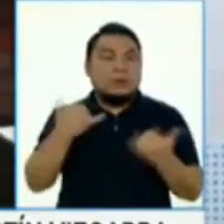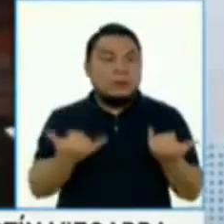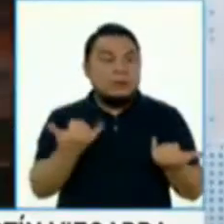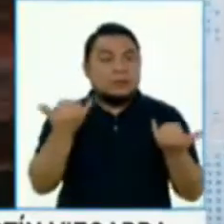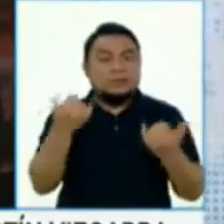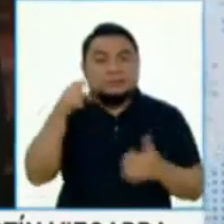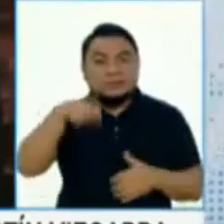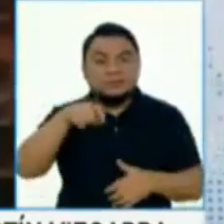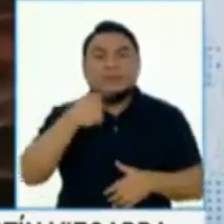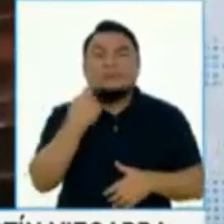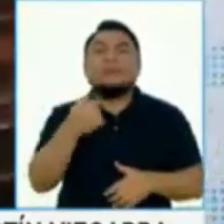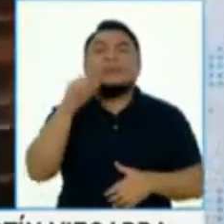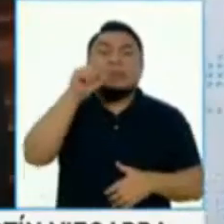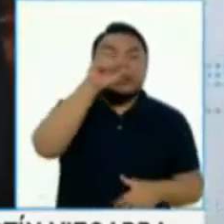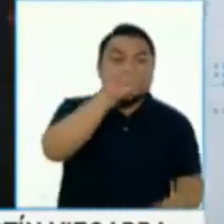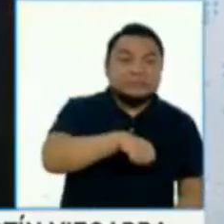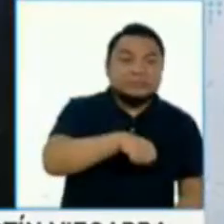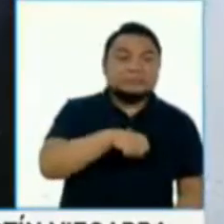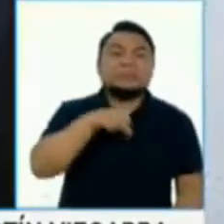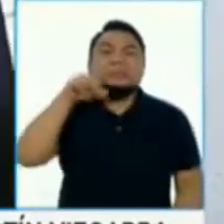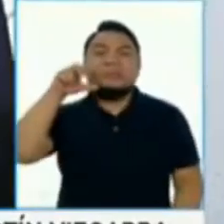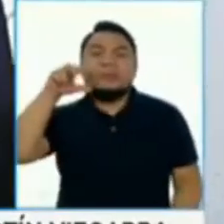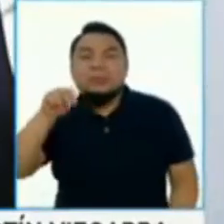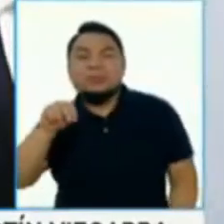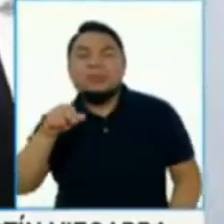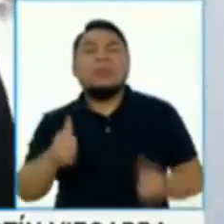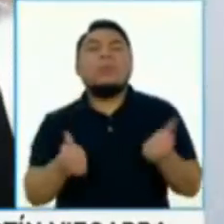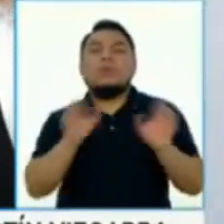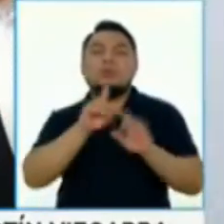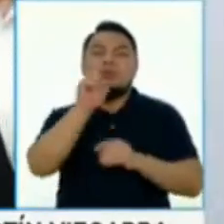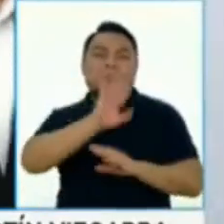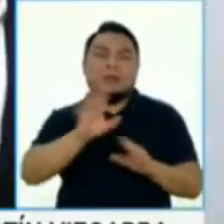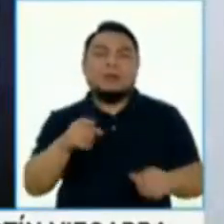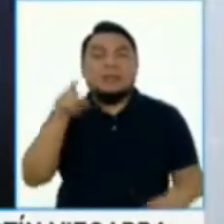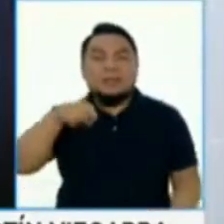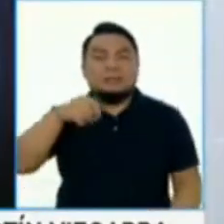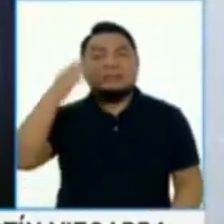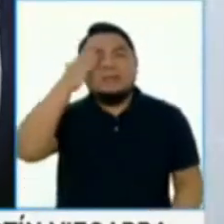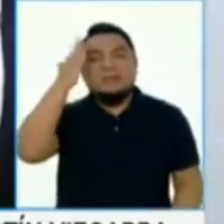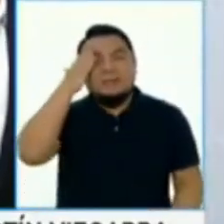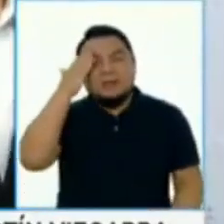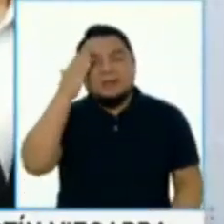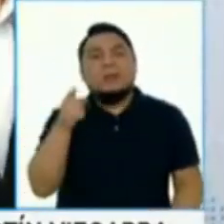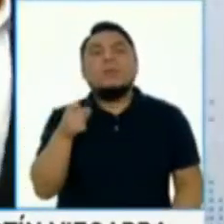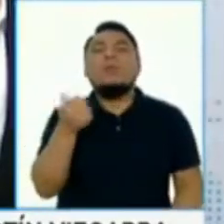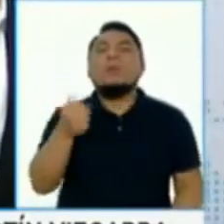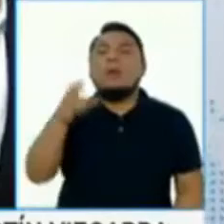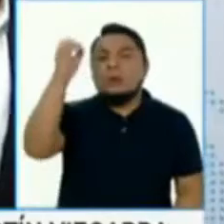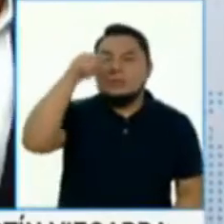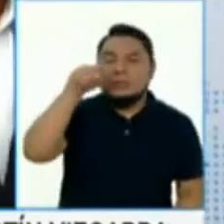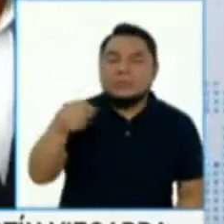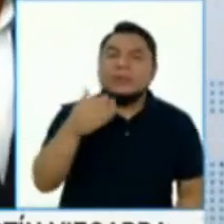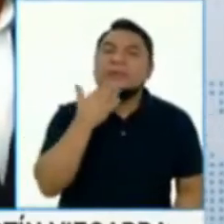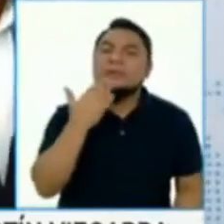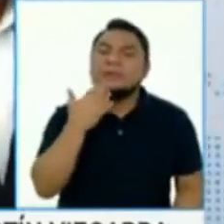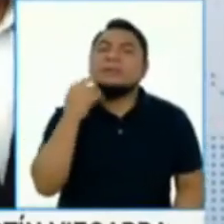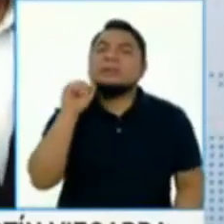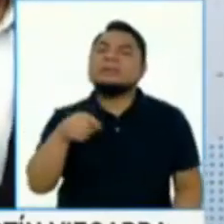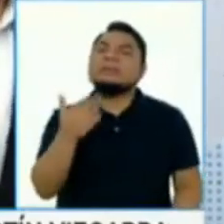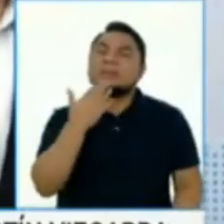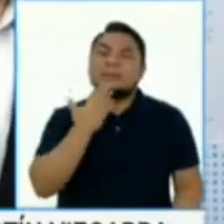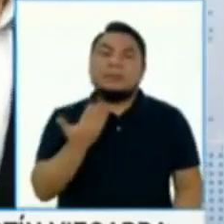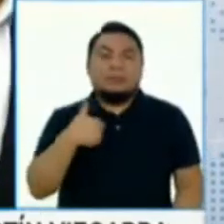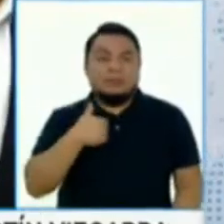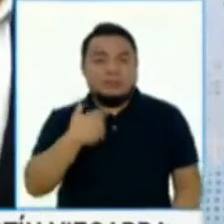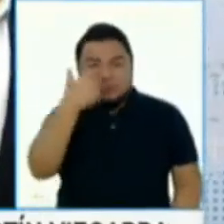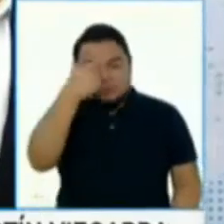país en este momento era una postura o si o no necesitamos saber con cierta predictibilidad con quienes contamos lo